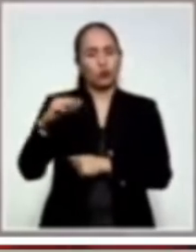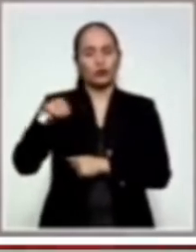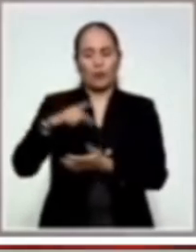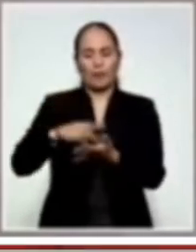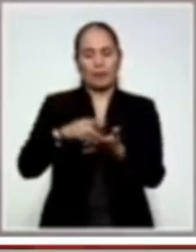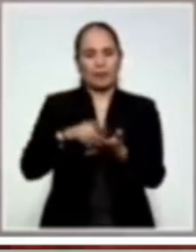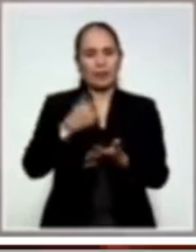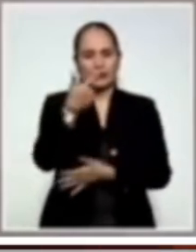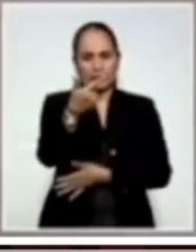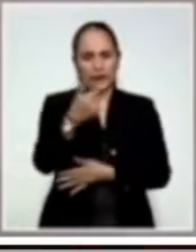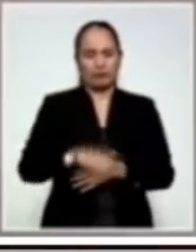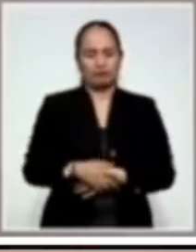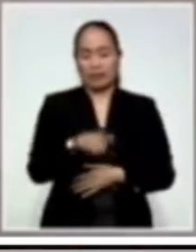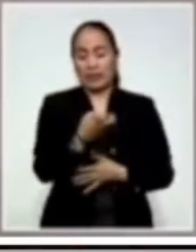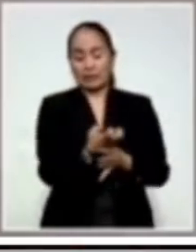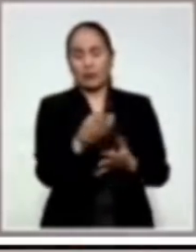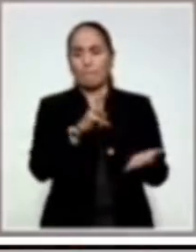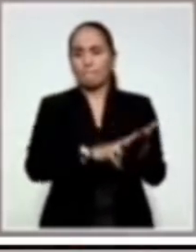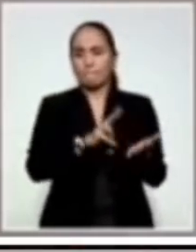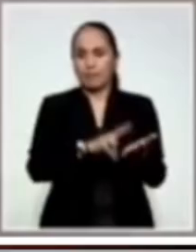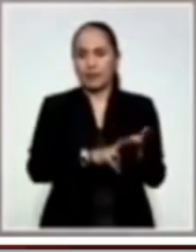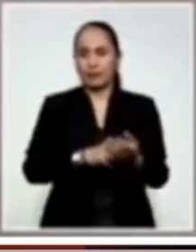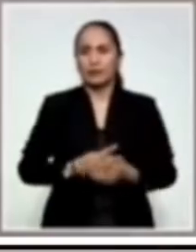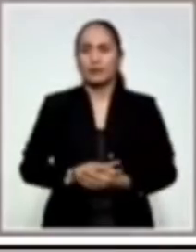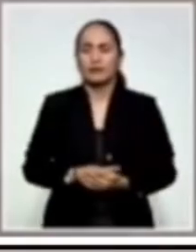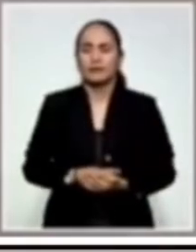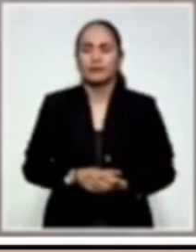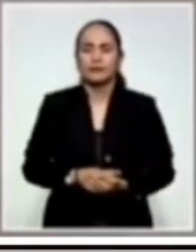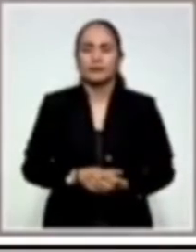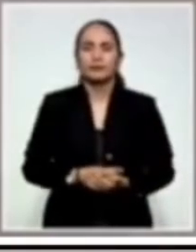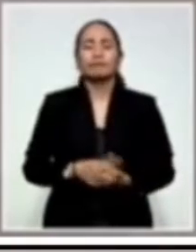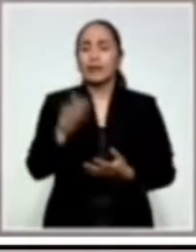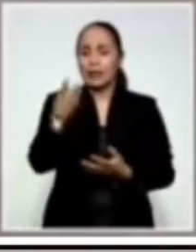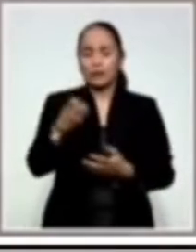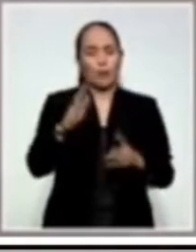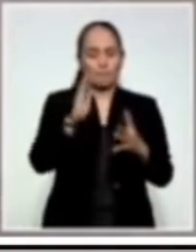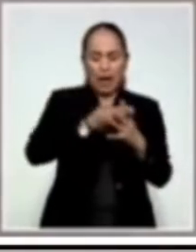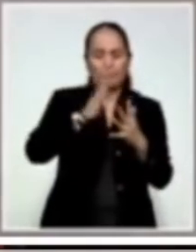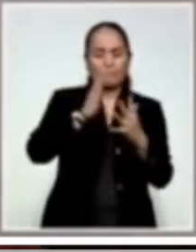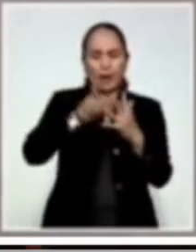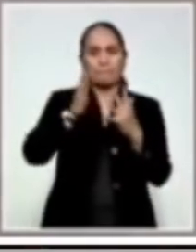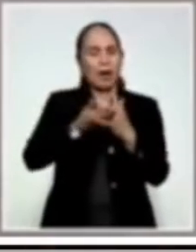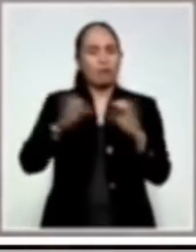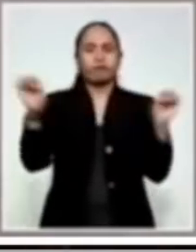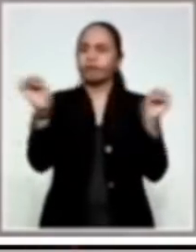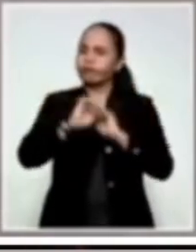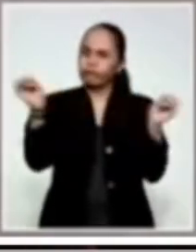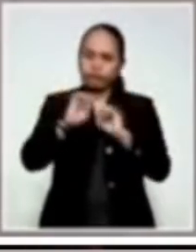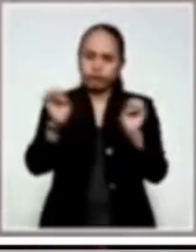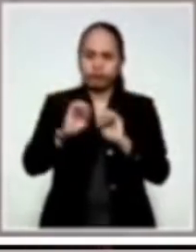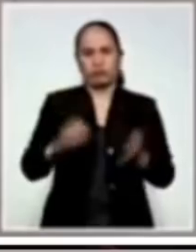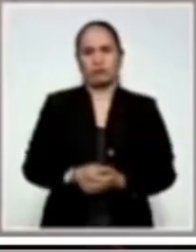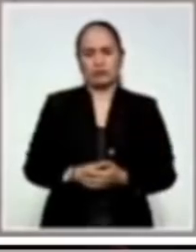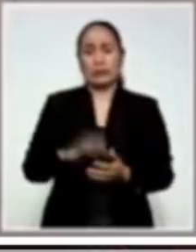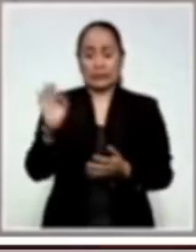Dice aquí por la validez. ¿Aquí qué? Aquí era sin apartados. Y si fuera por el apartado, pues lo